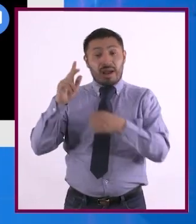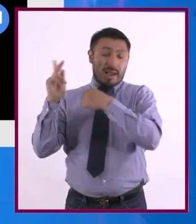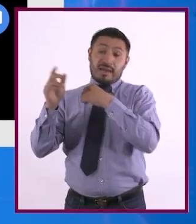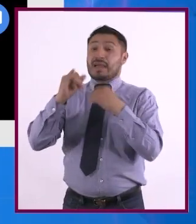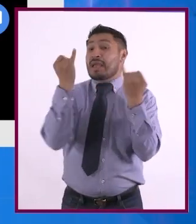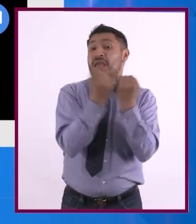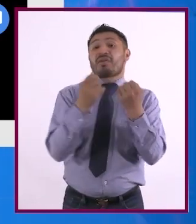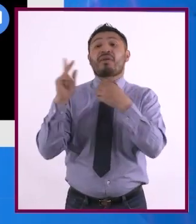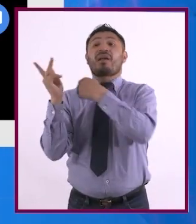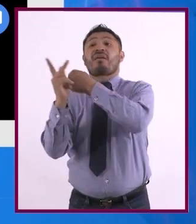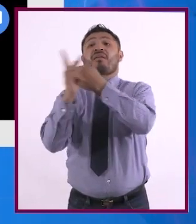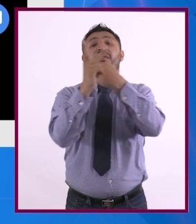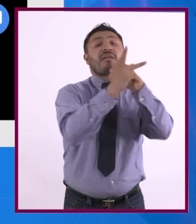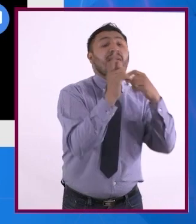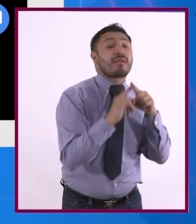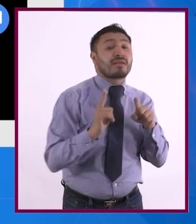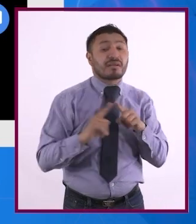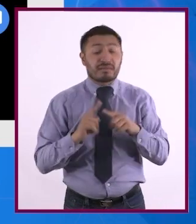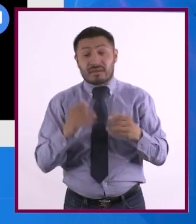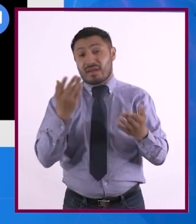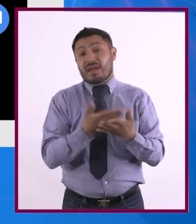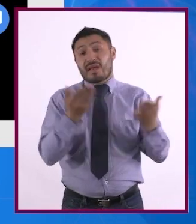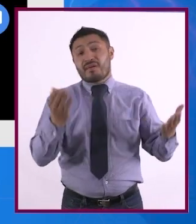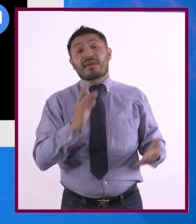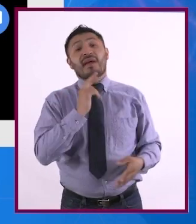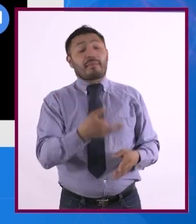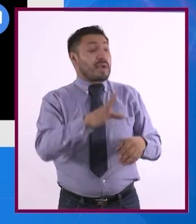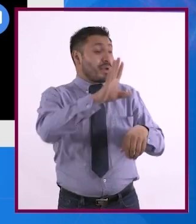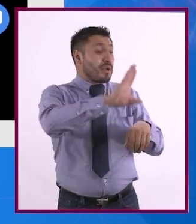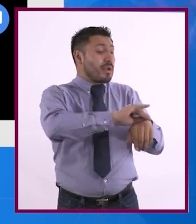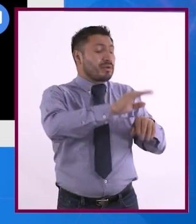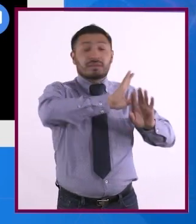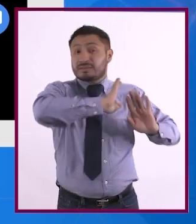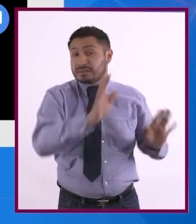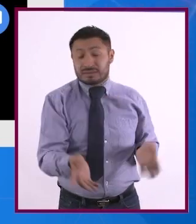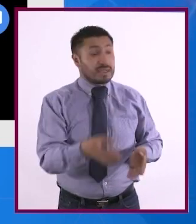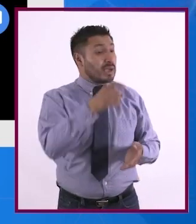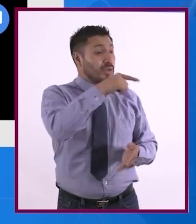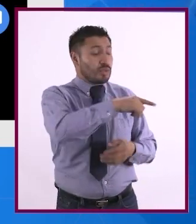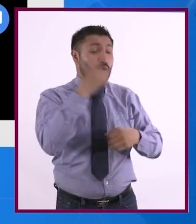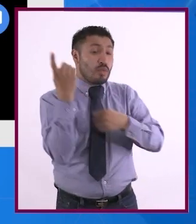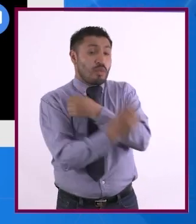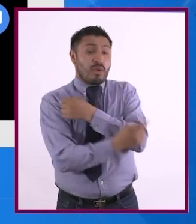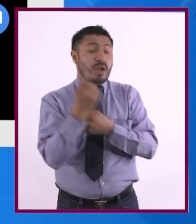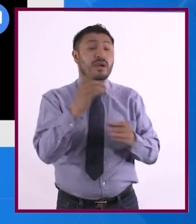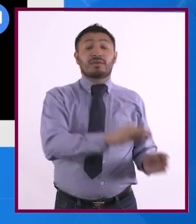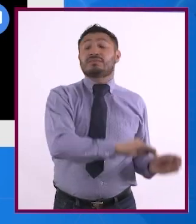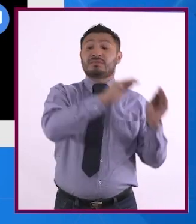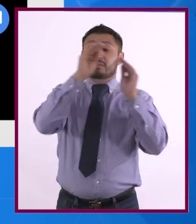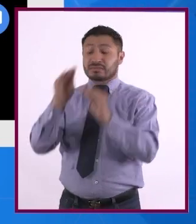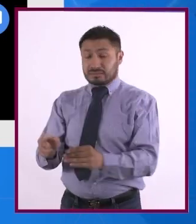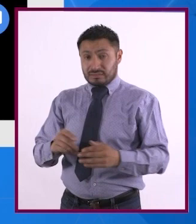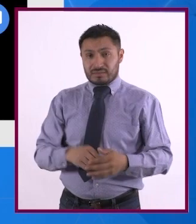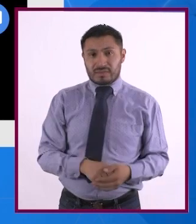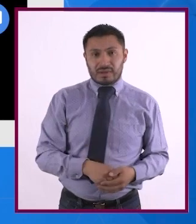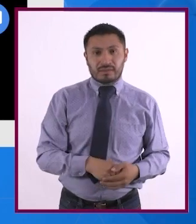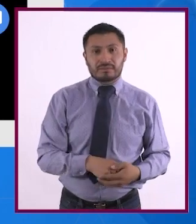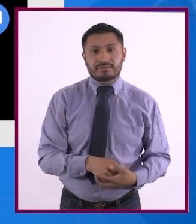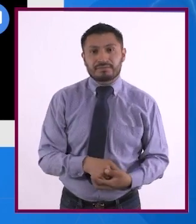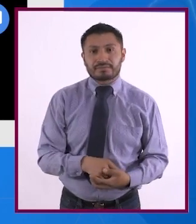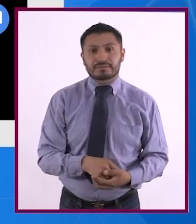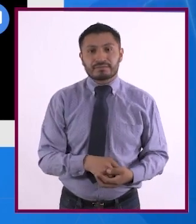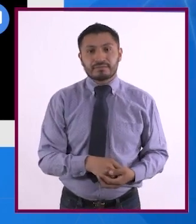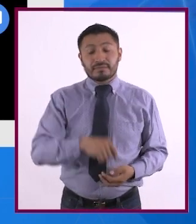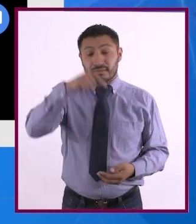consentimiento. Mira, la situación del tráfico ilegal de órganos en México está regulada, para empezar hay que decir lo siguiente, está regulada